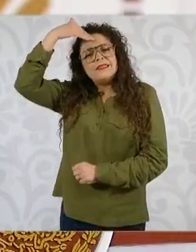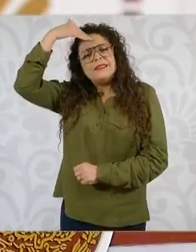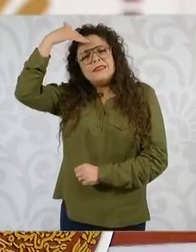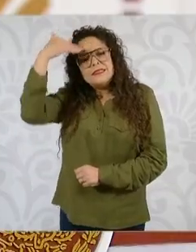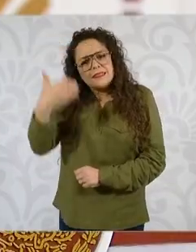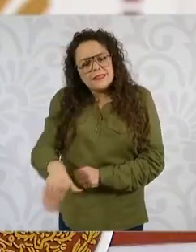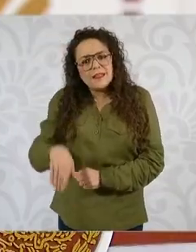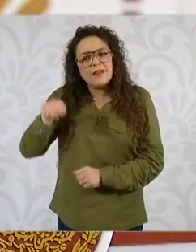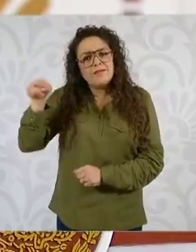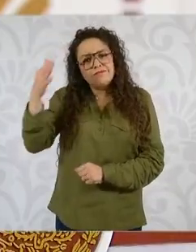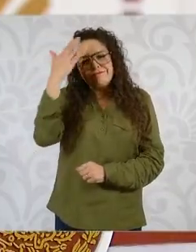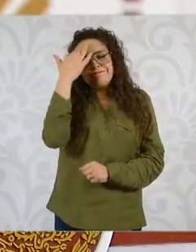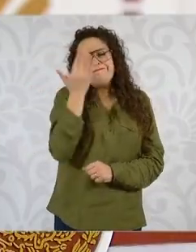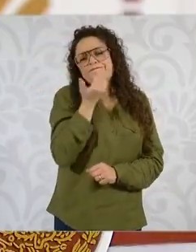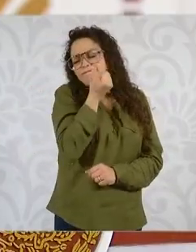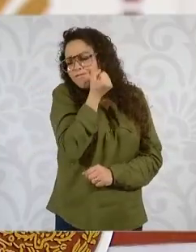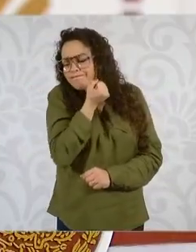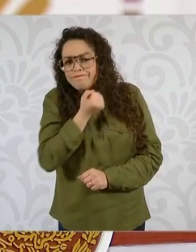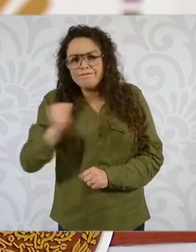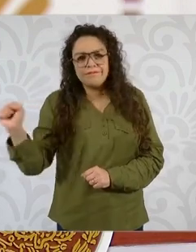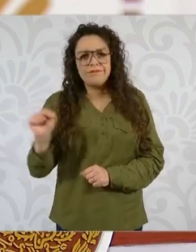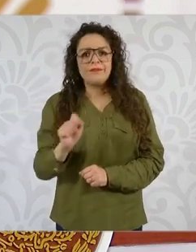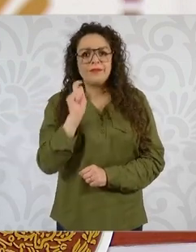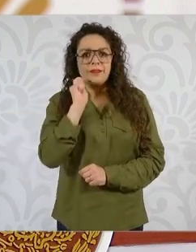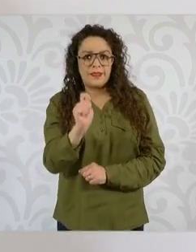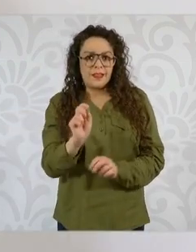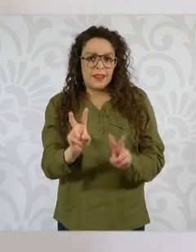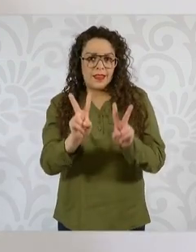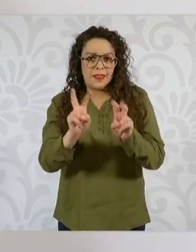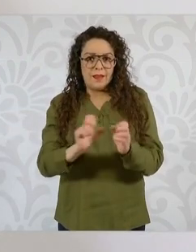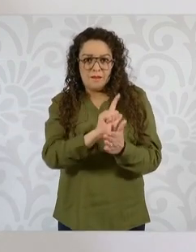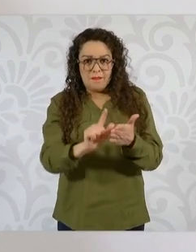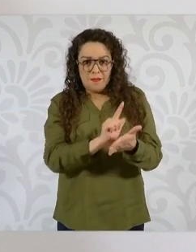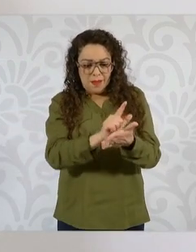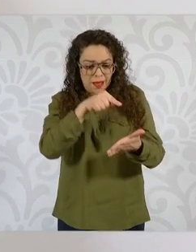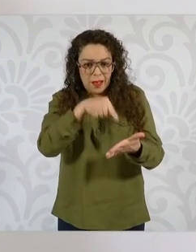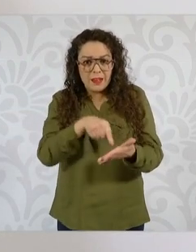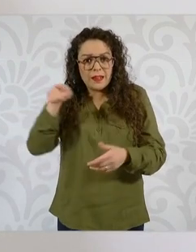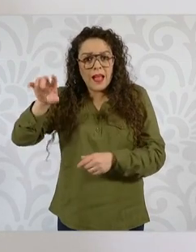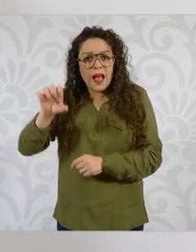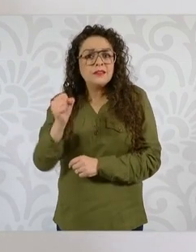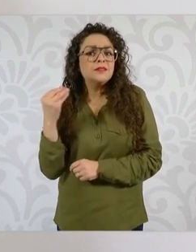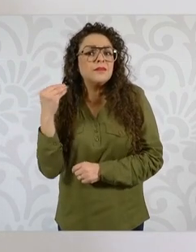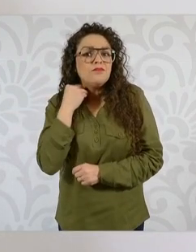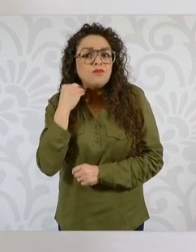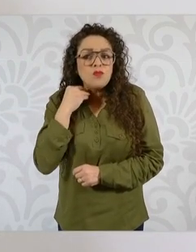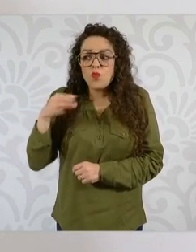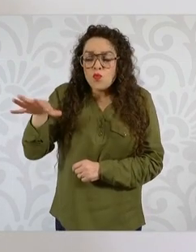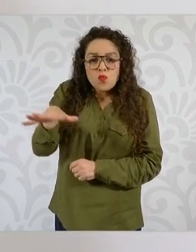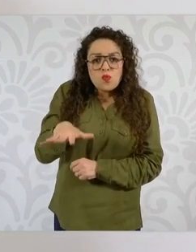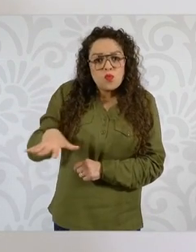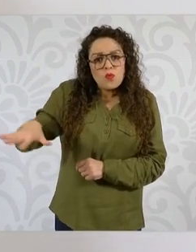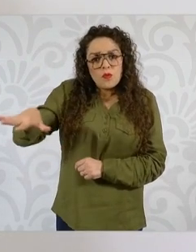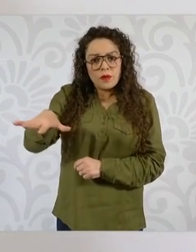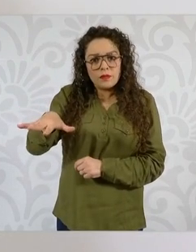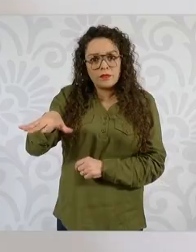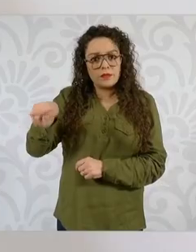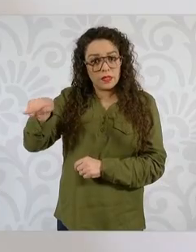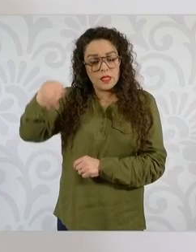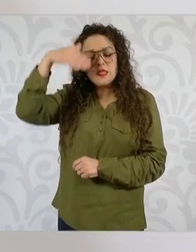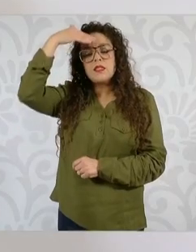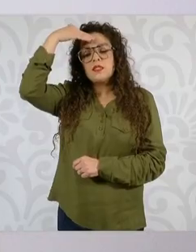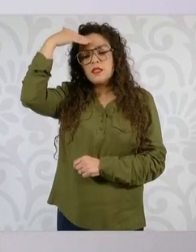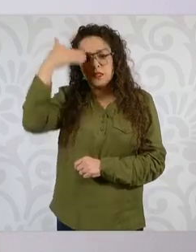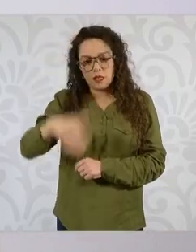peritos en derecho y saben que la propia Suprema Corte de Justicia en múltiples